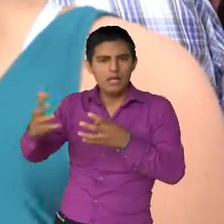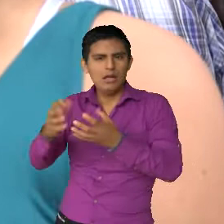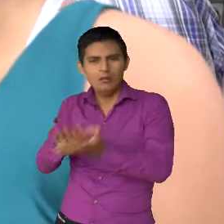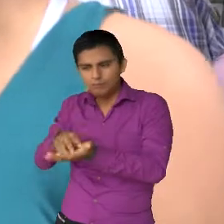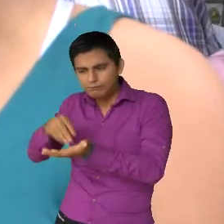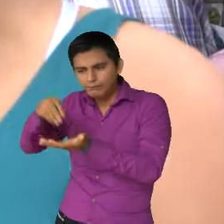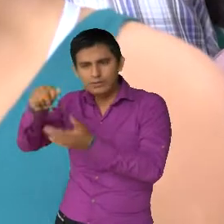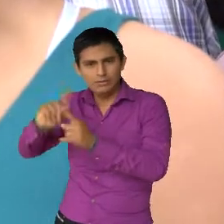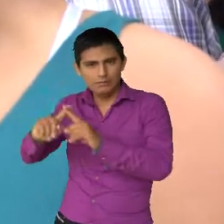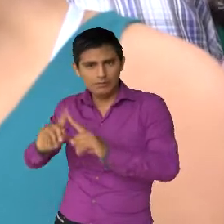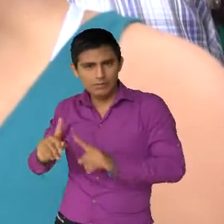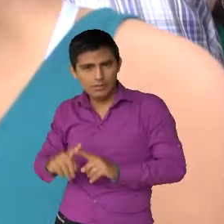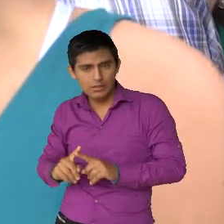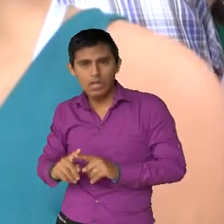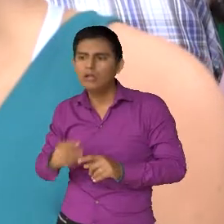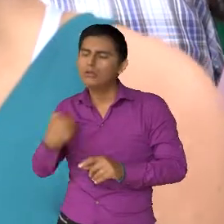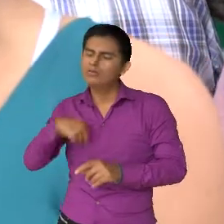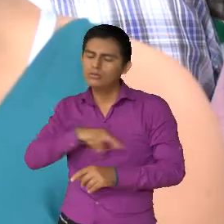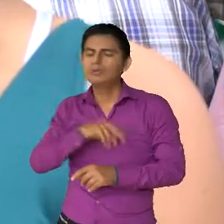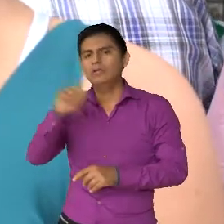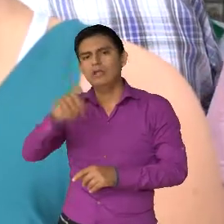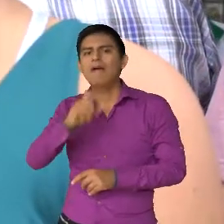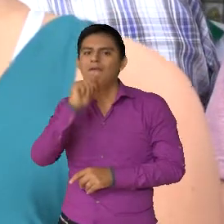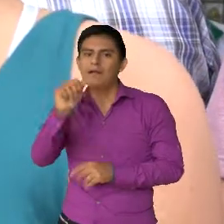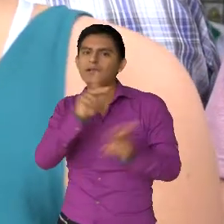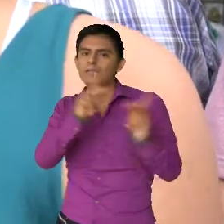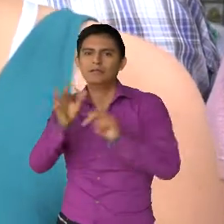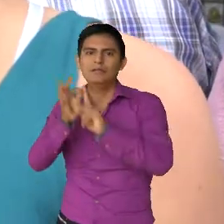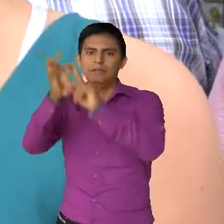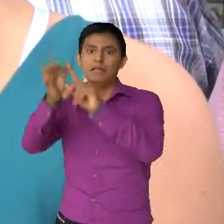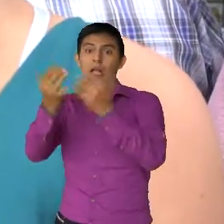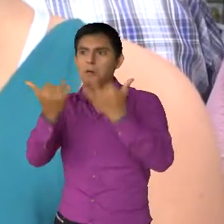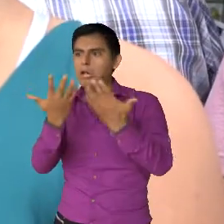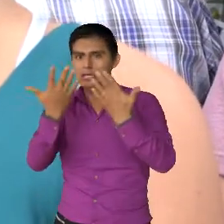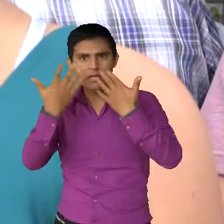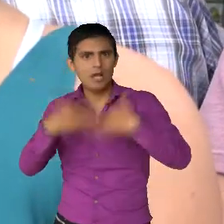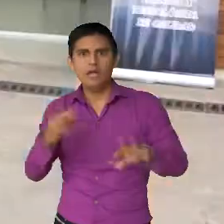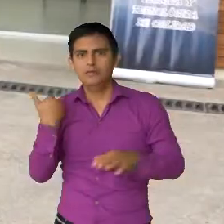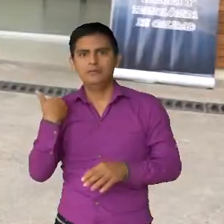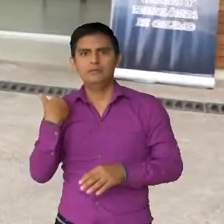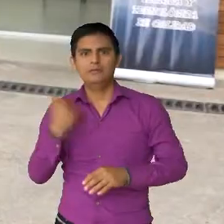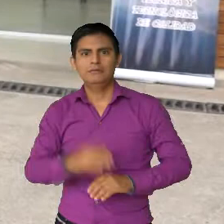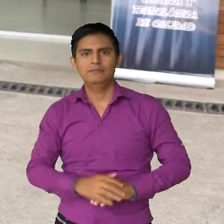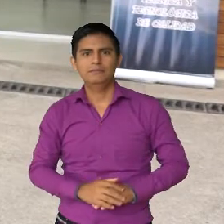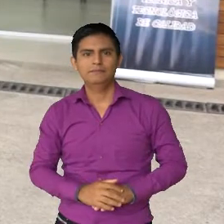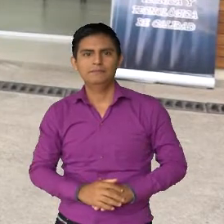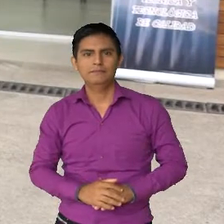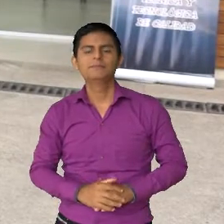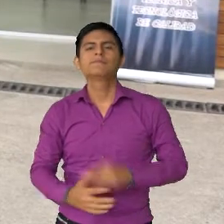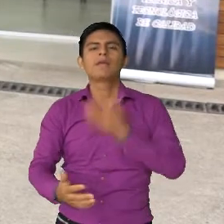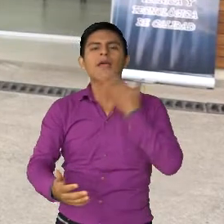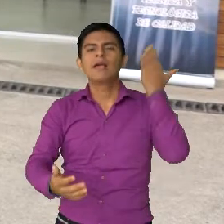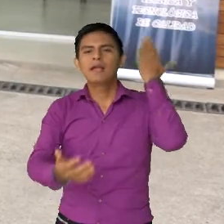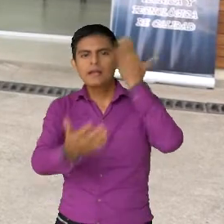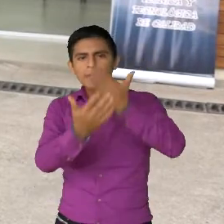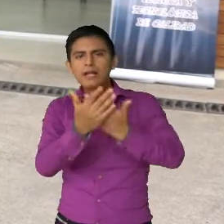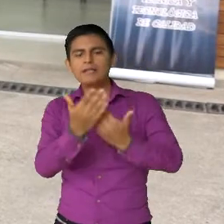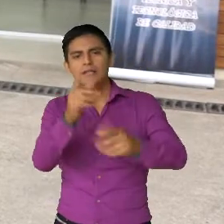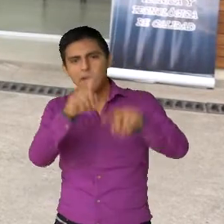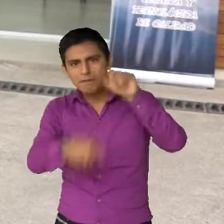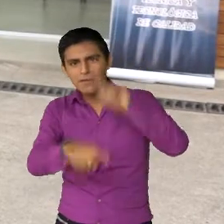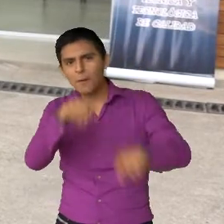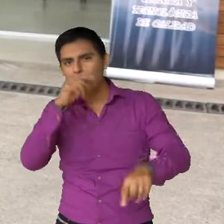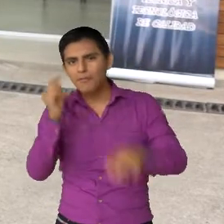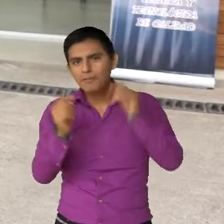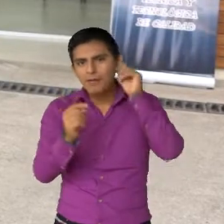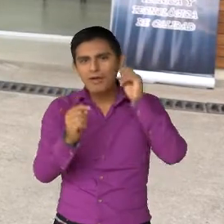granulada. Entonces, uno de los factores que a nosotros nos hacía falta y para poder entrar a estas grandes cadenas. Gracias, amigos y amigas televidentes,